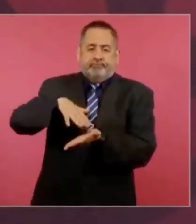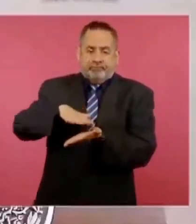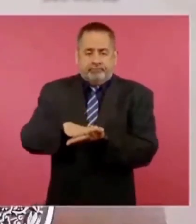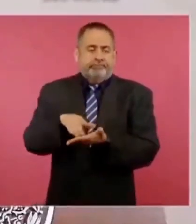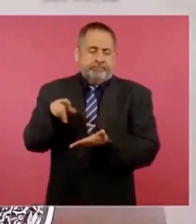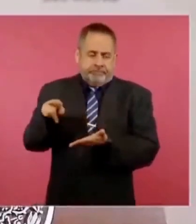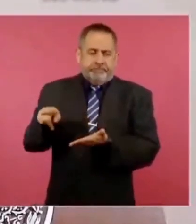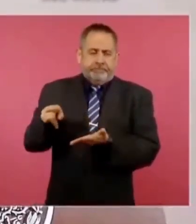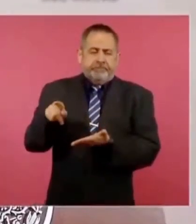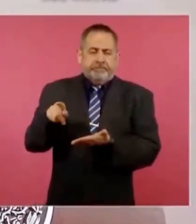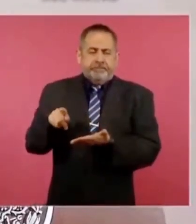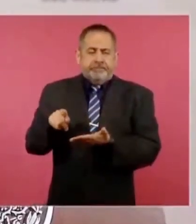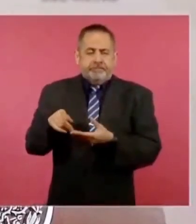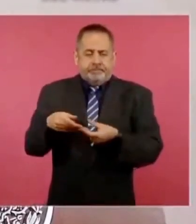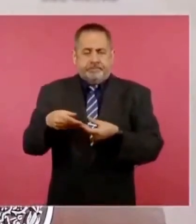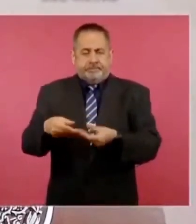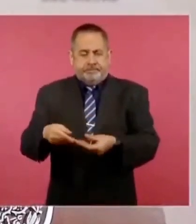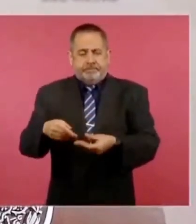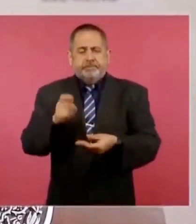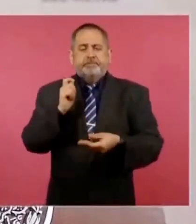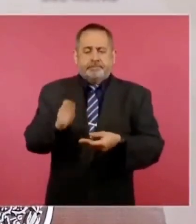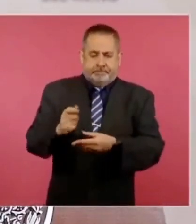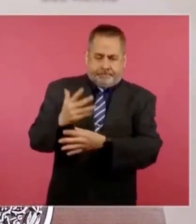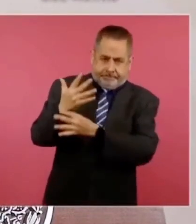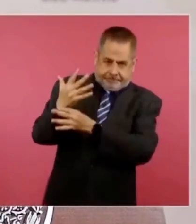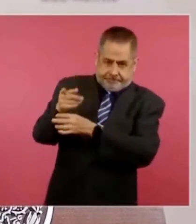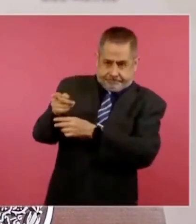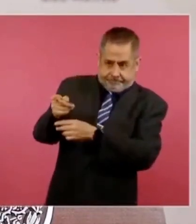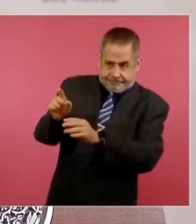deja escrito lo siguiente,